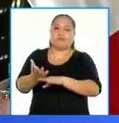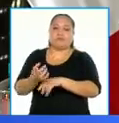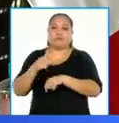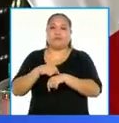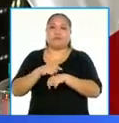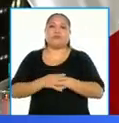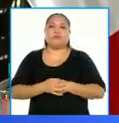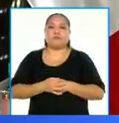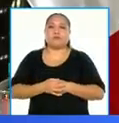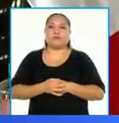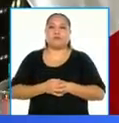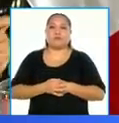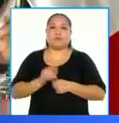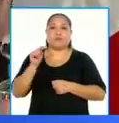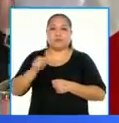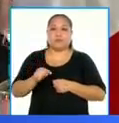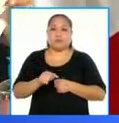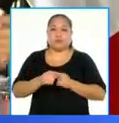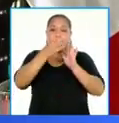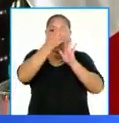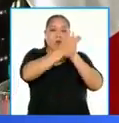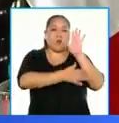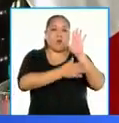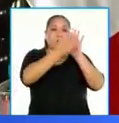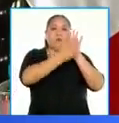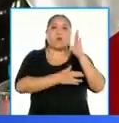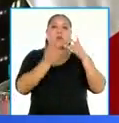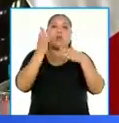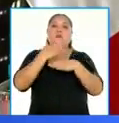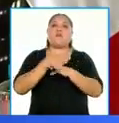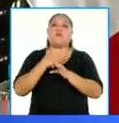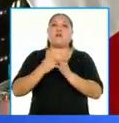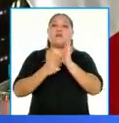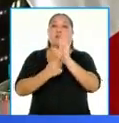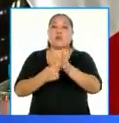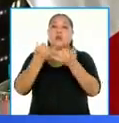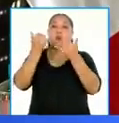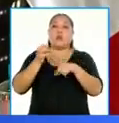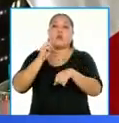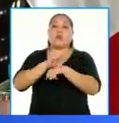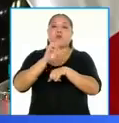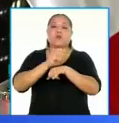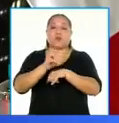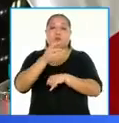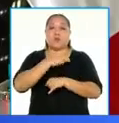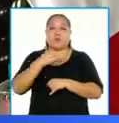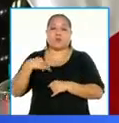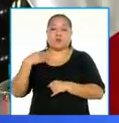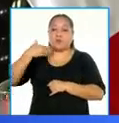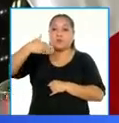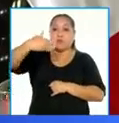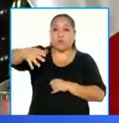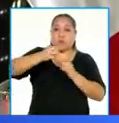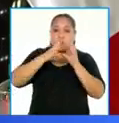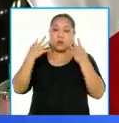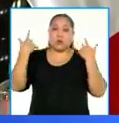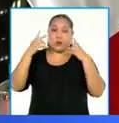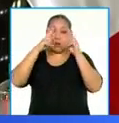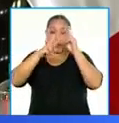mucho tiempo, y además este es un esquema de lo que se ha presentado hoy día en el Consejo de Ministros. En los próximos días ustedes van a ver, se va